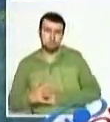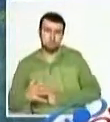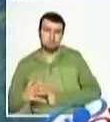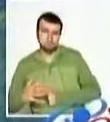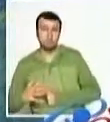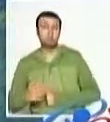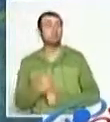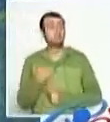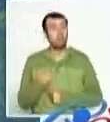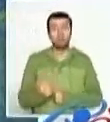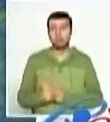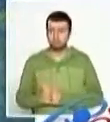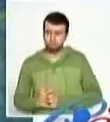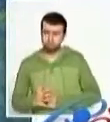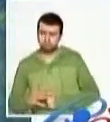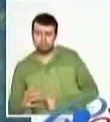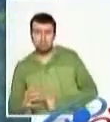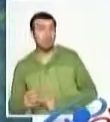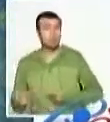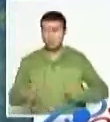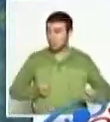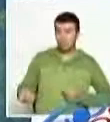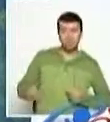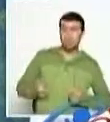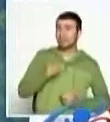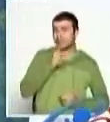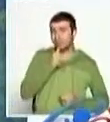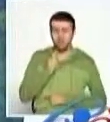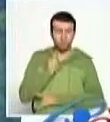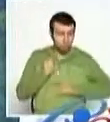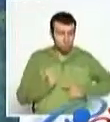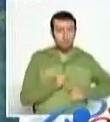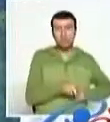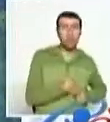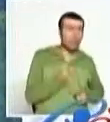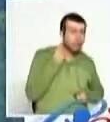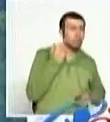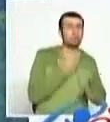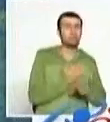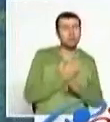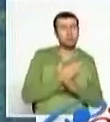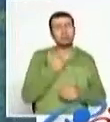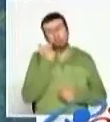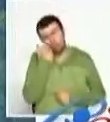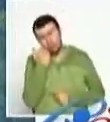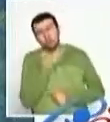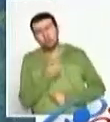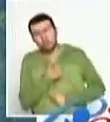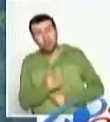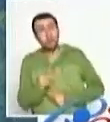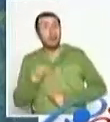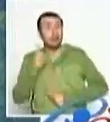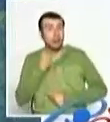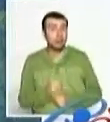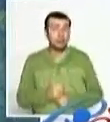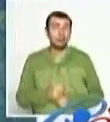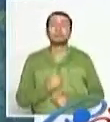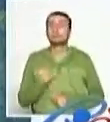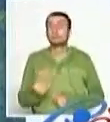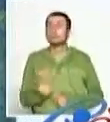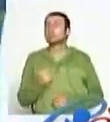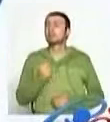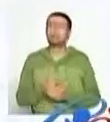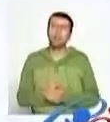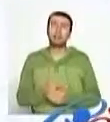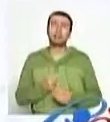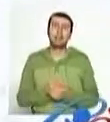se convierte muchas veces, si no se trata bien desde el punto de vista integrativo, la inflamación aguda se convierte en una inflamación crónica,